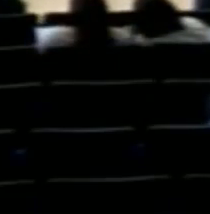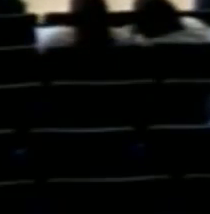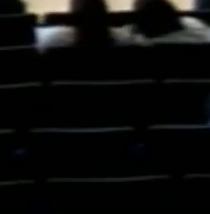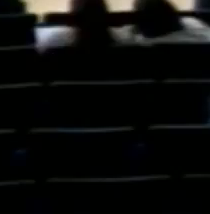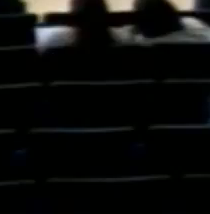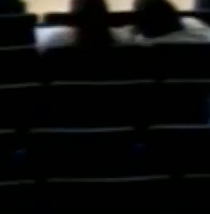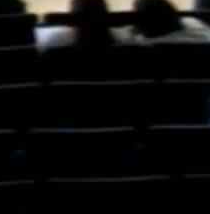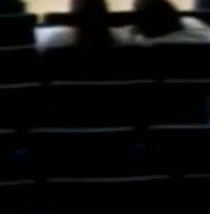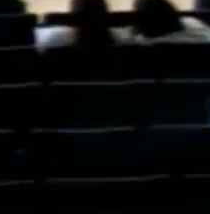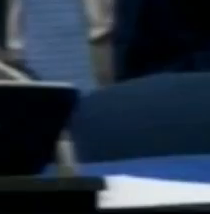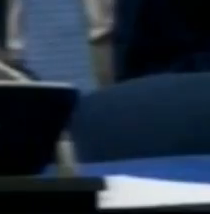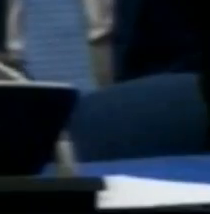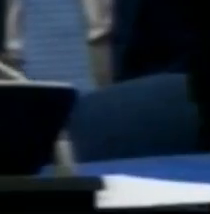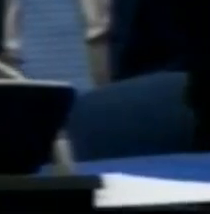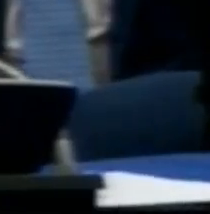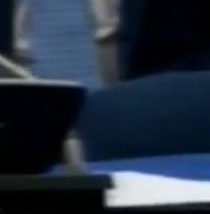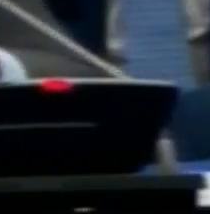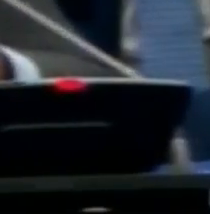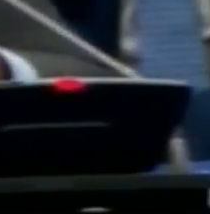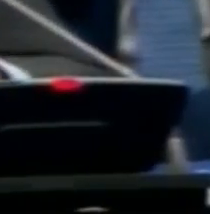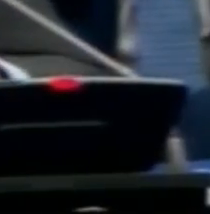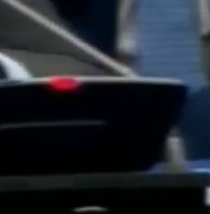Ok. Sí.